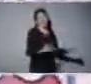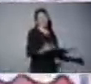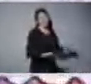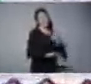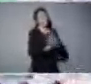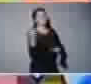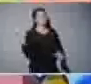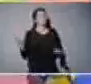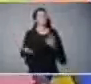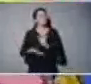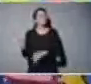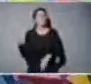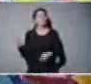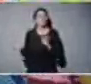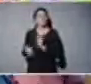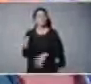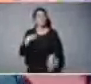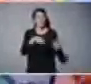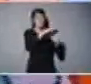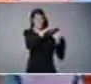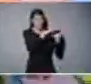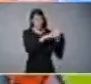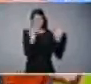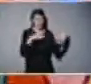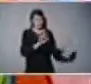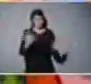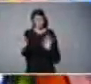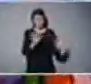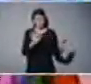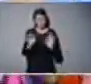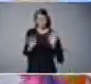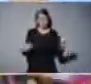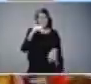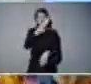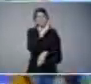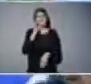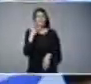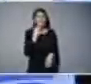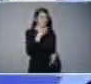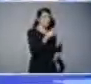Que mi menú está listo para que mi madre pueda descansar.